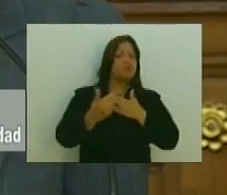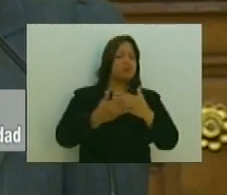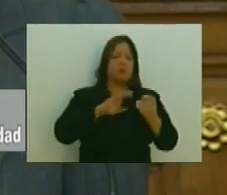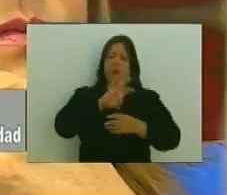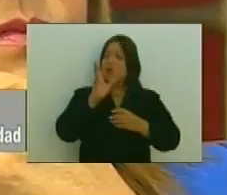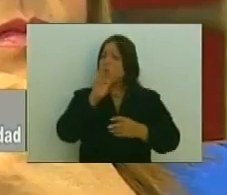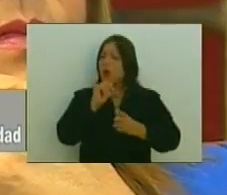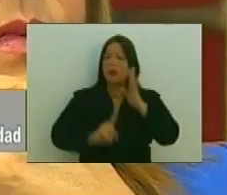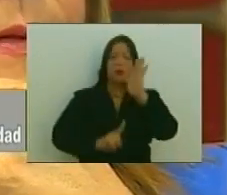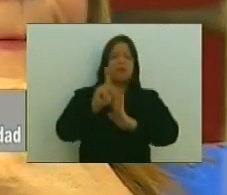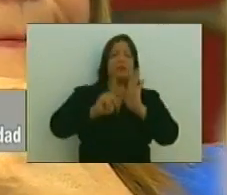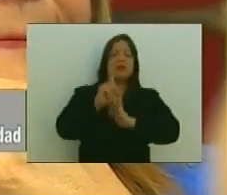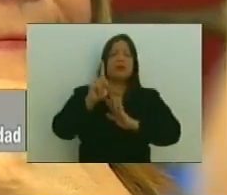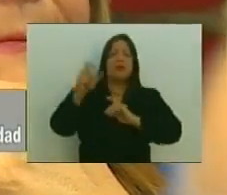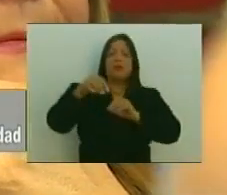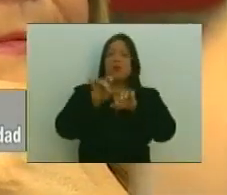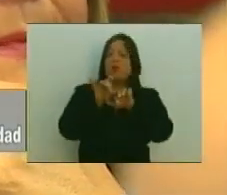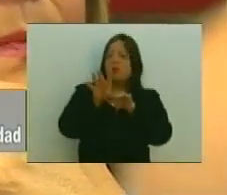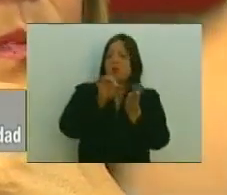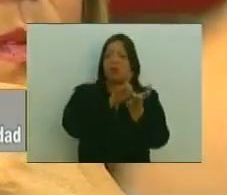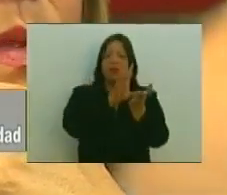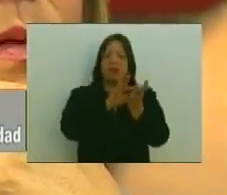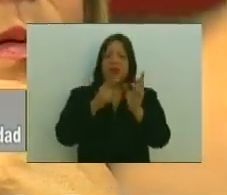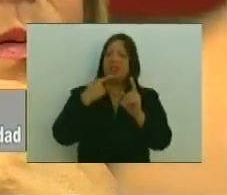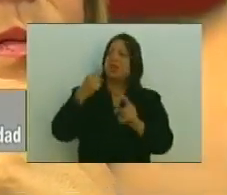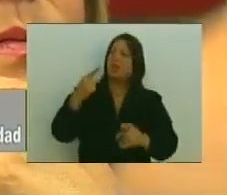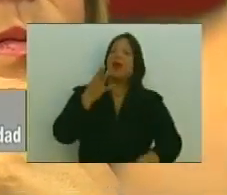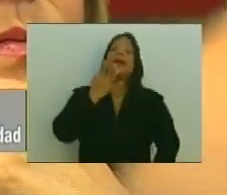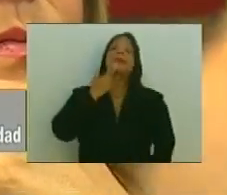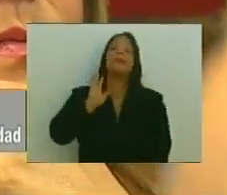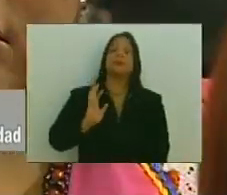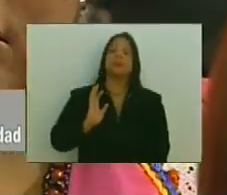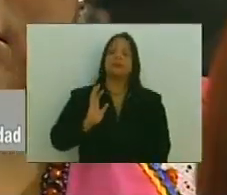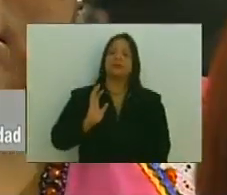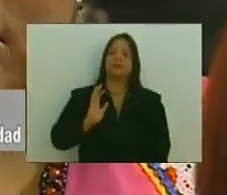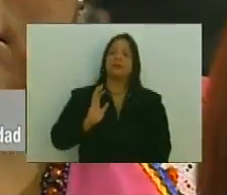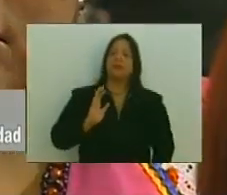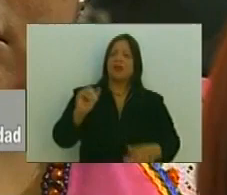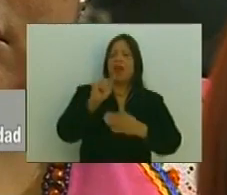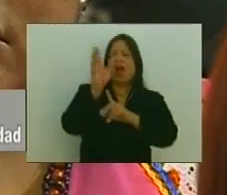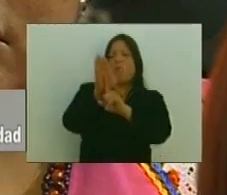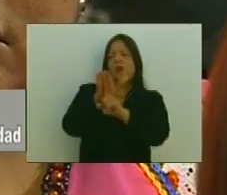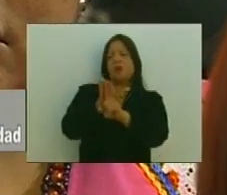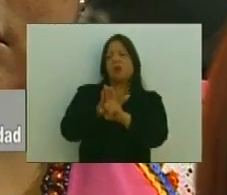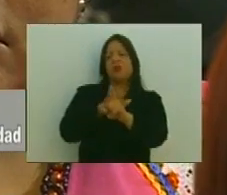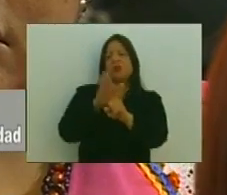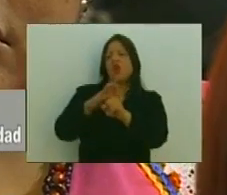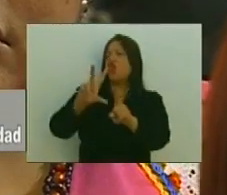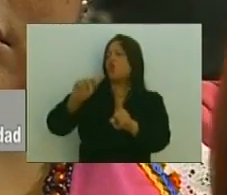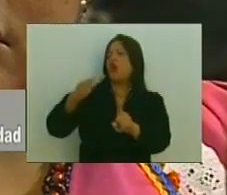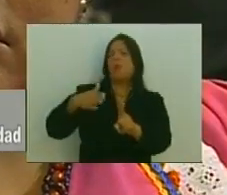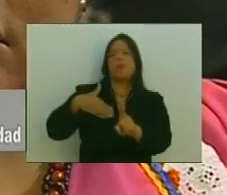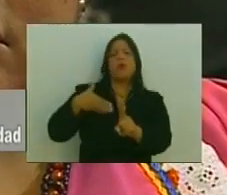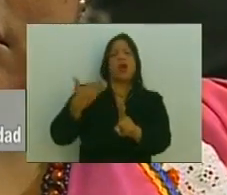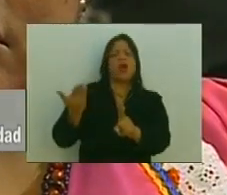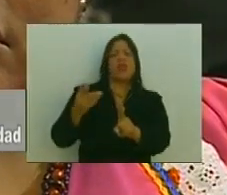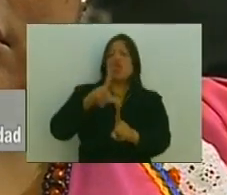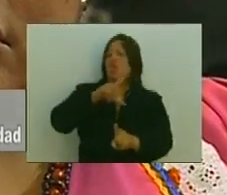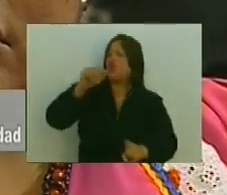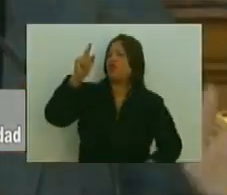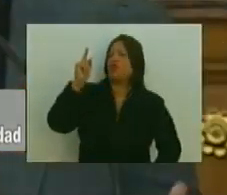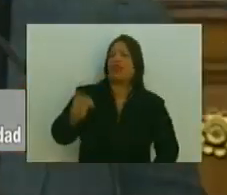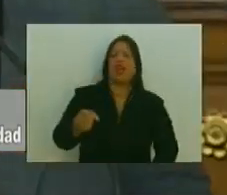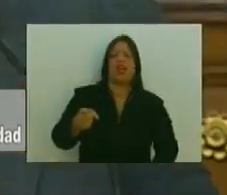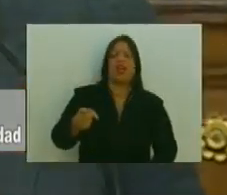sociedad excluimos a una persona cuando le decimos: no, pobrecito, él no puede, él no debe,